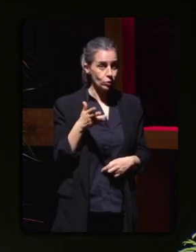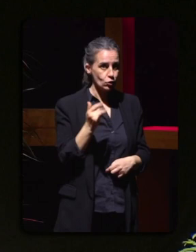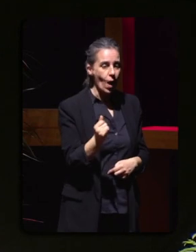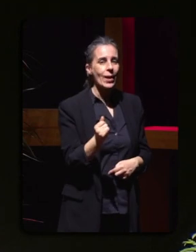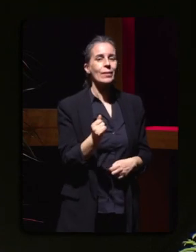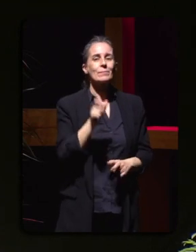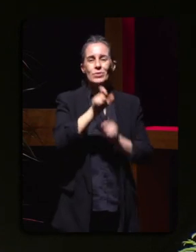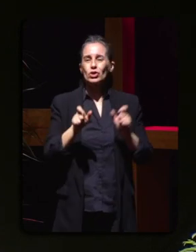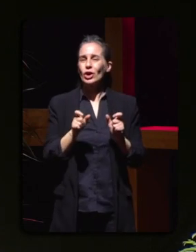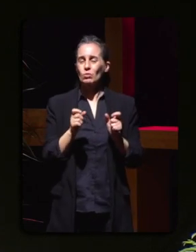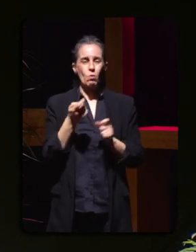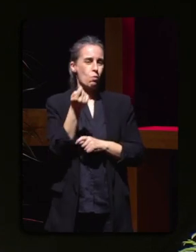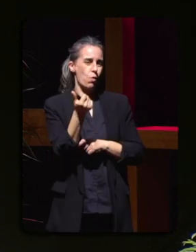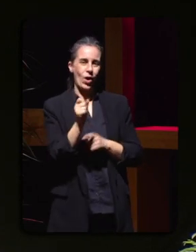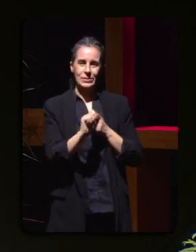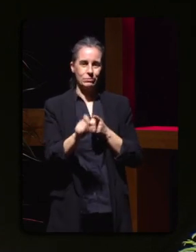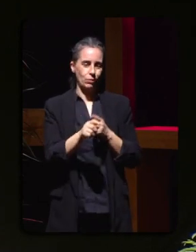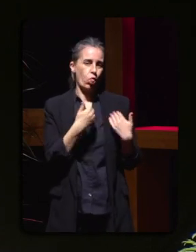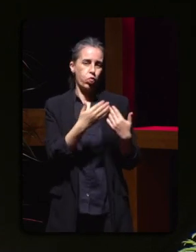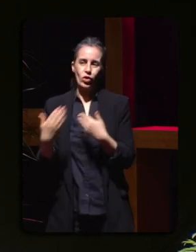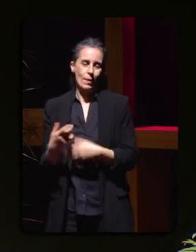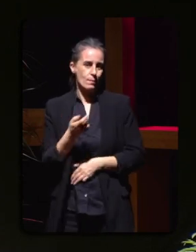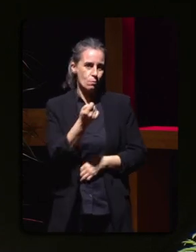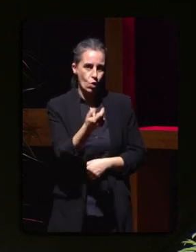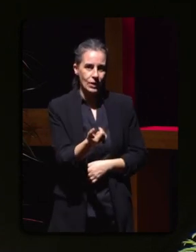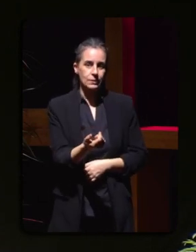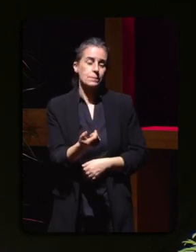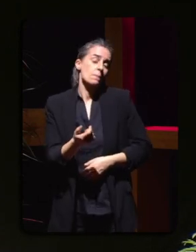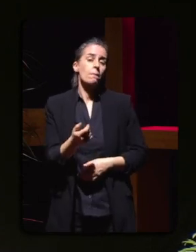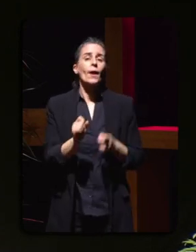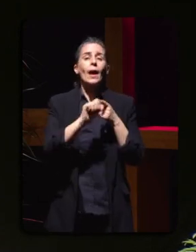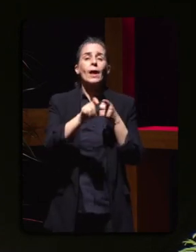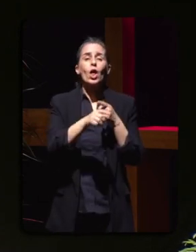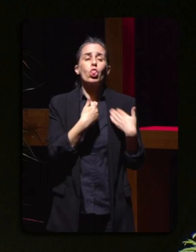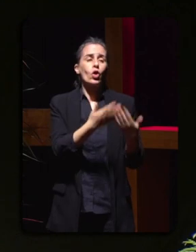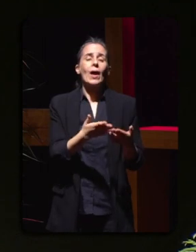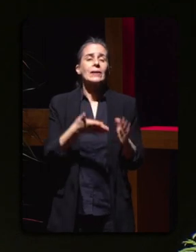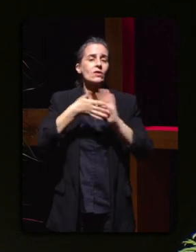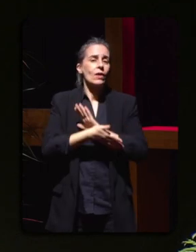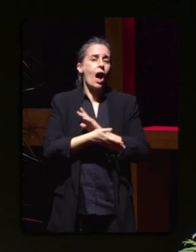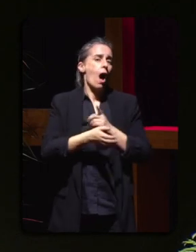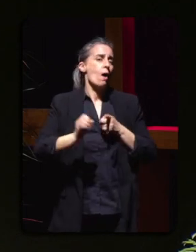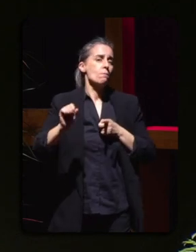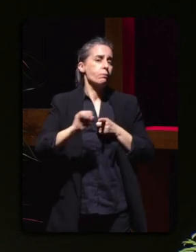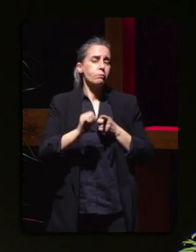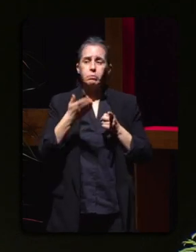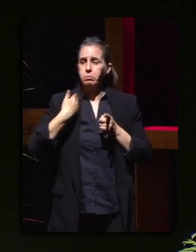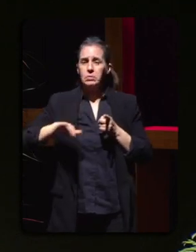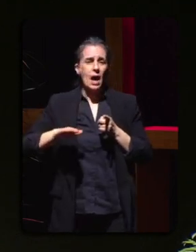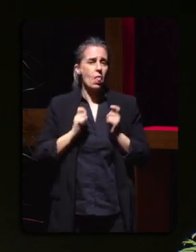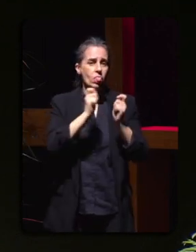donaría semen Entonces lo de donar semen va que te haces una paja y te dan 50 pavos y si vas a las salidas de las universidades